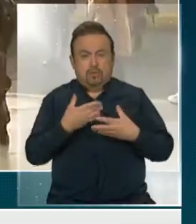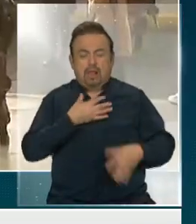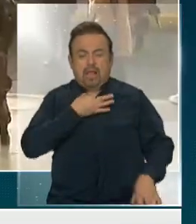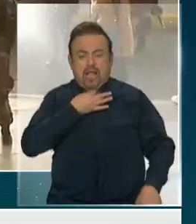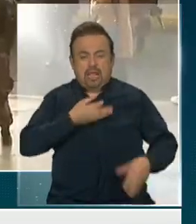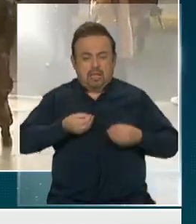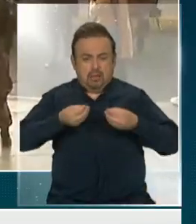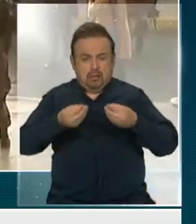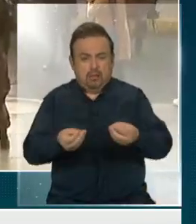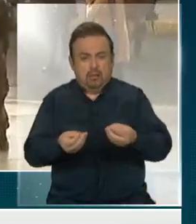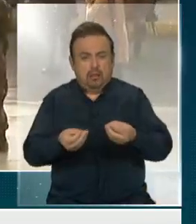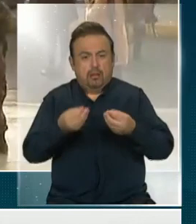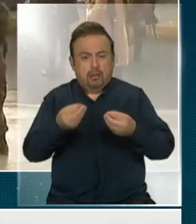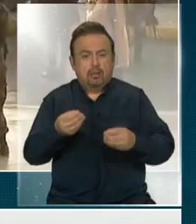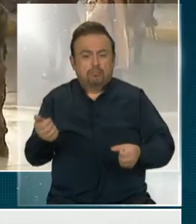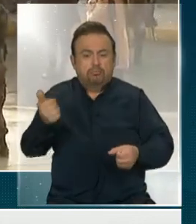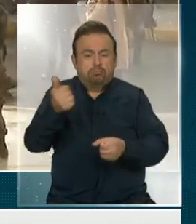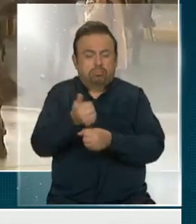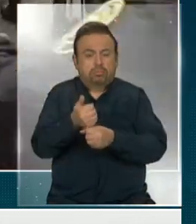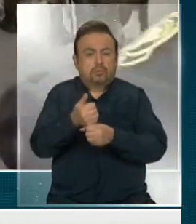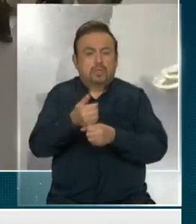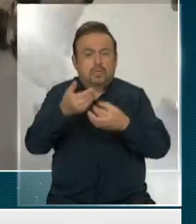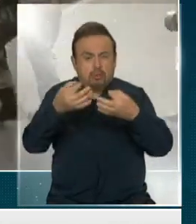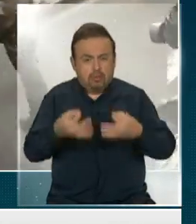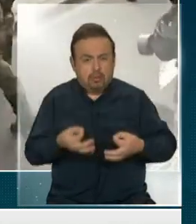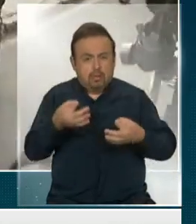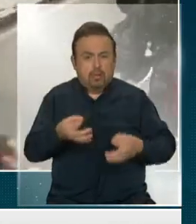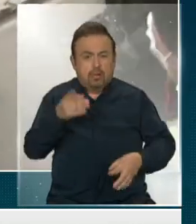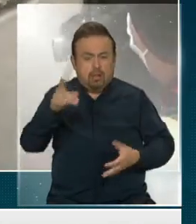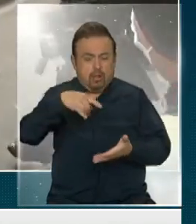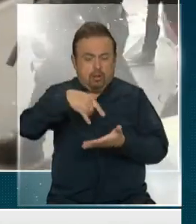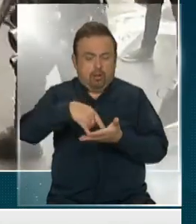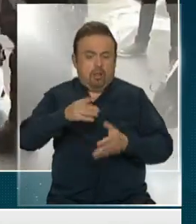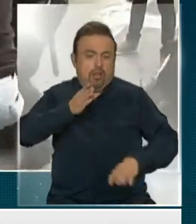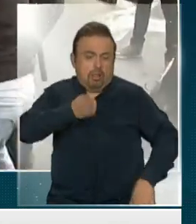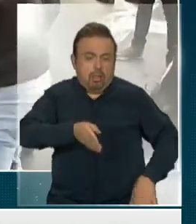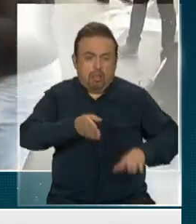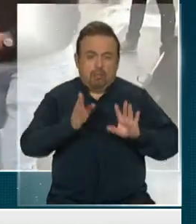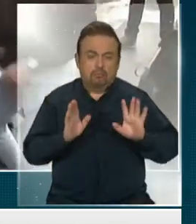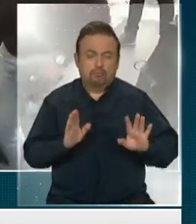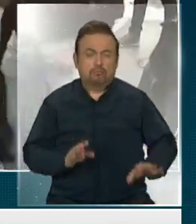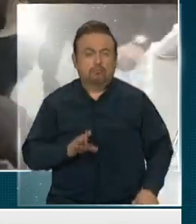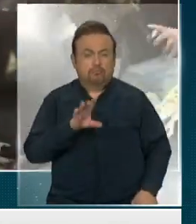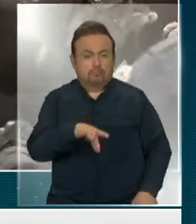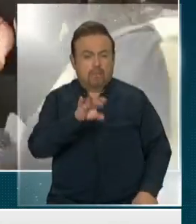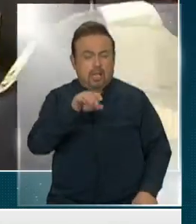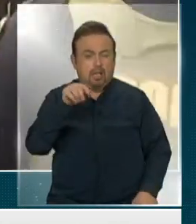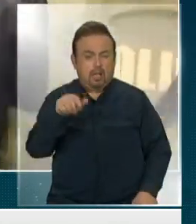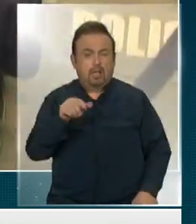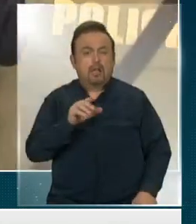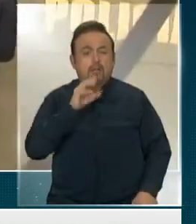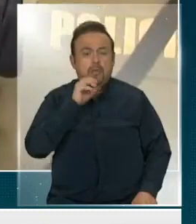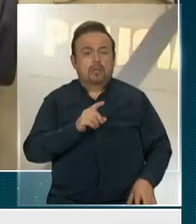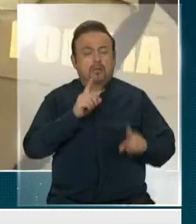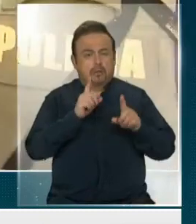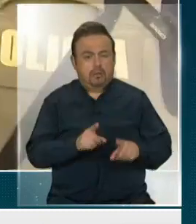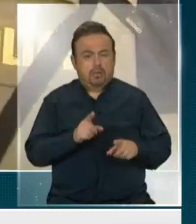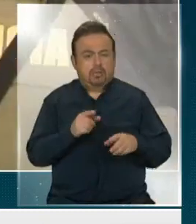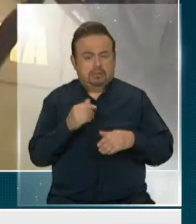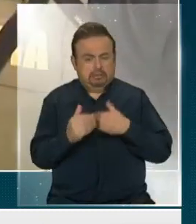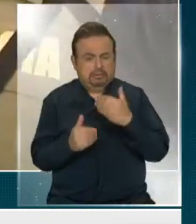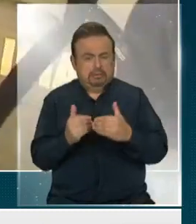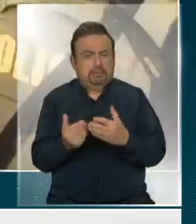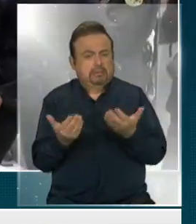garantizar la sucesión constitucional que el Congreso determine. El Perú merece seguir